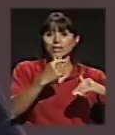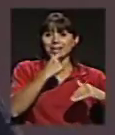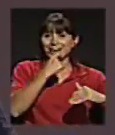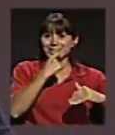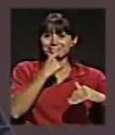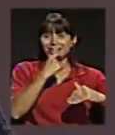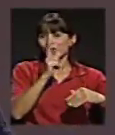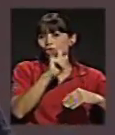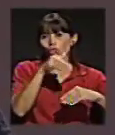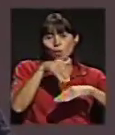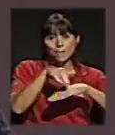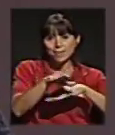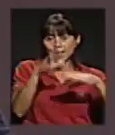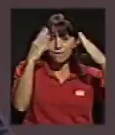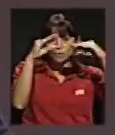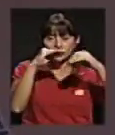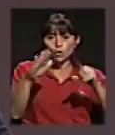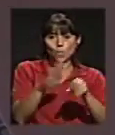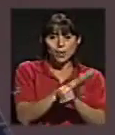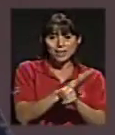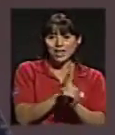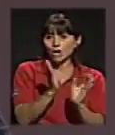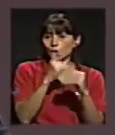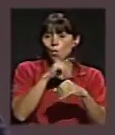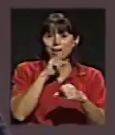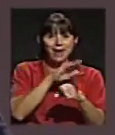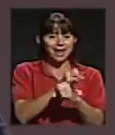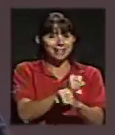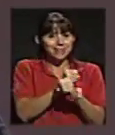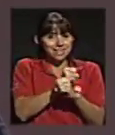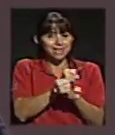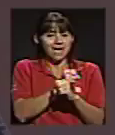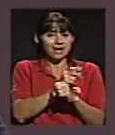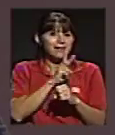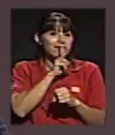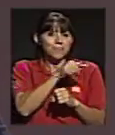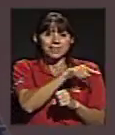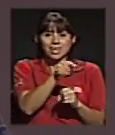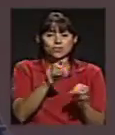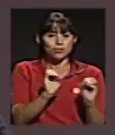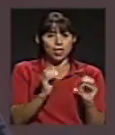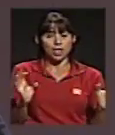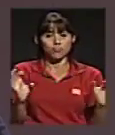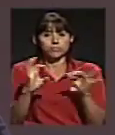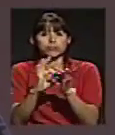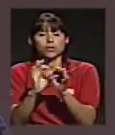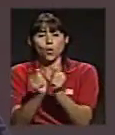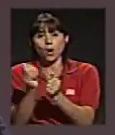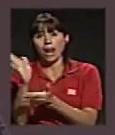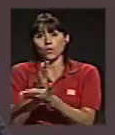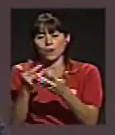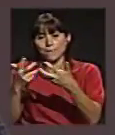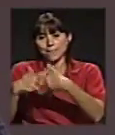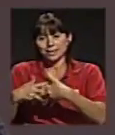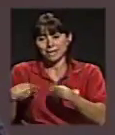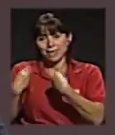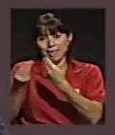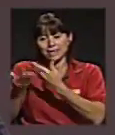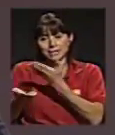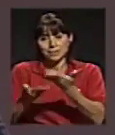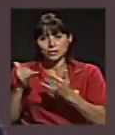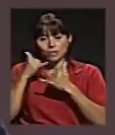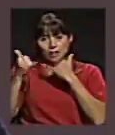la garantía de que realmente no haya un nexo con algún operador pues habilitado en el país. Entonces, al no ser completa, ellos